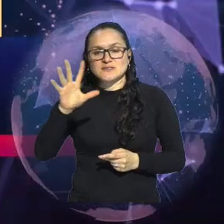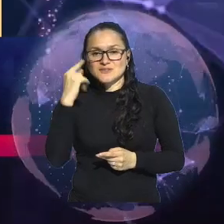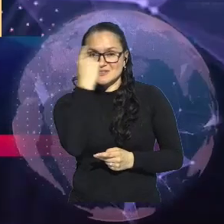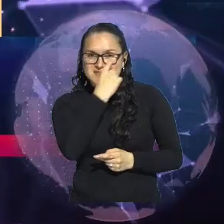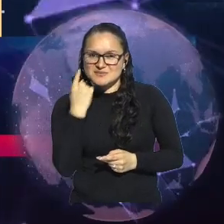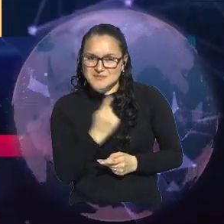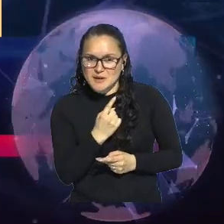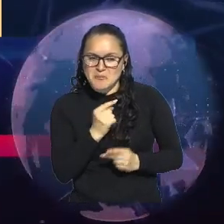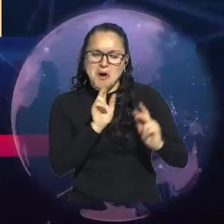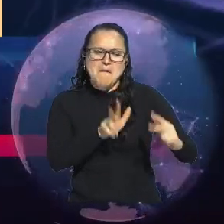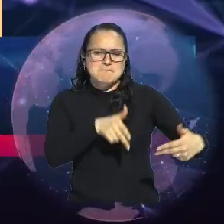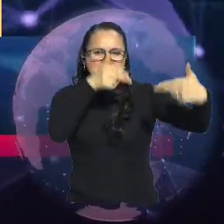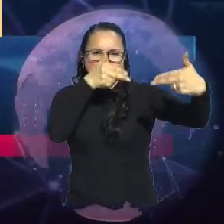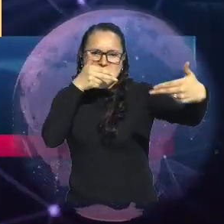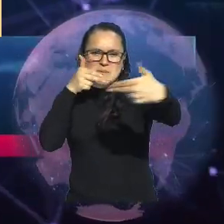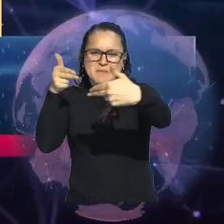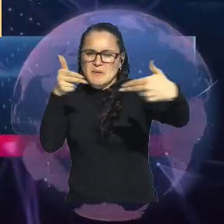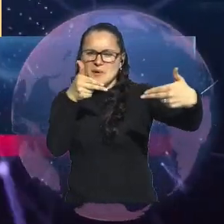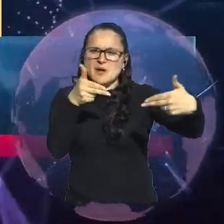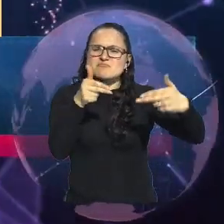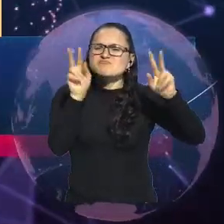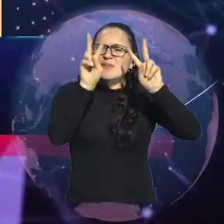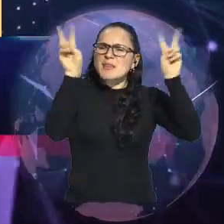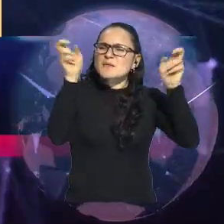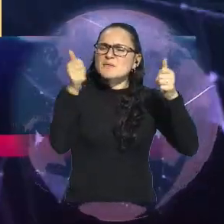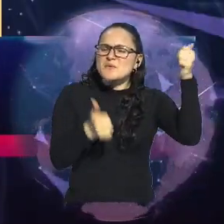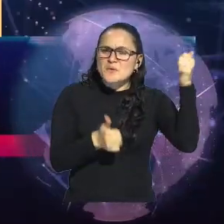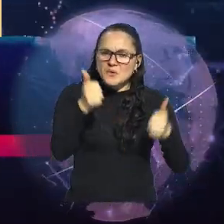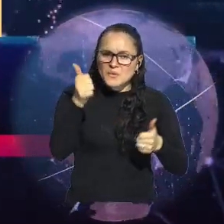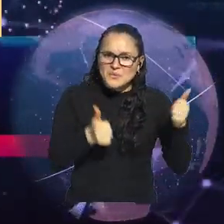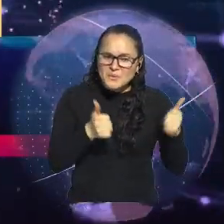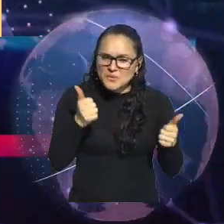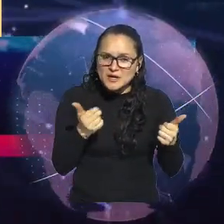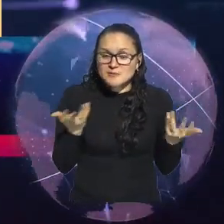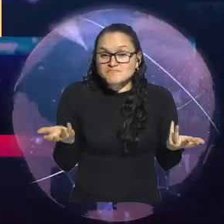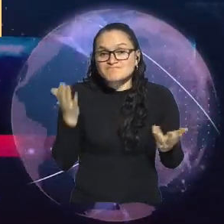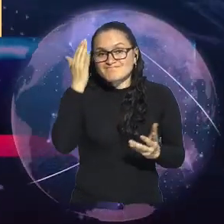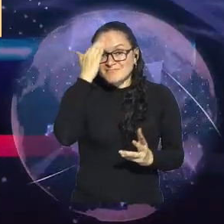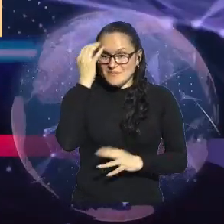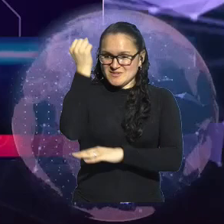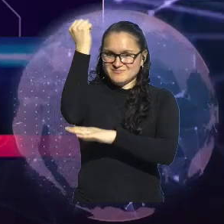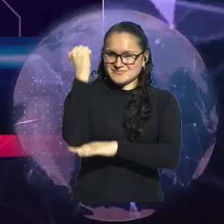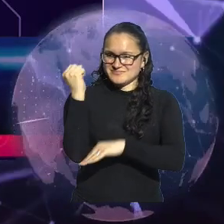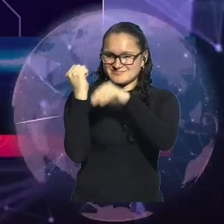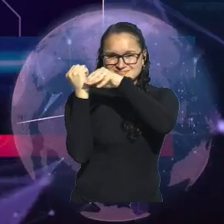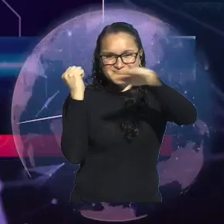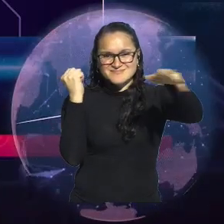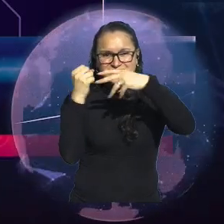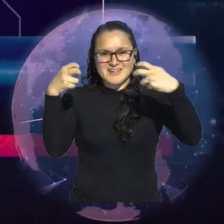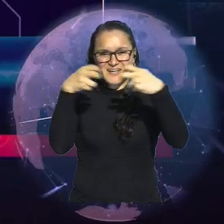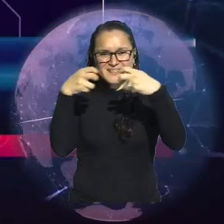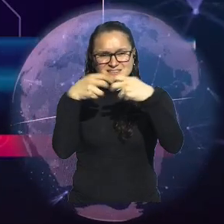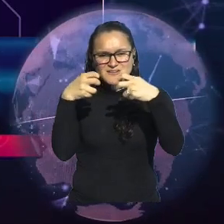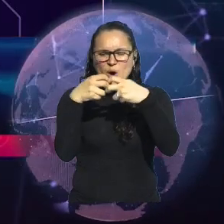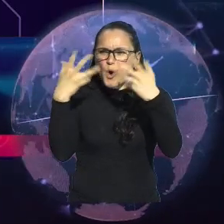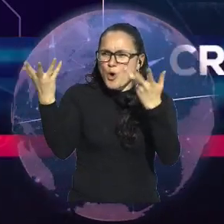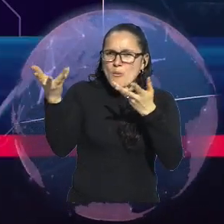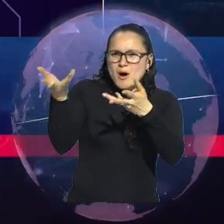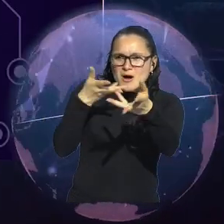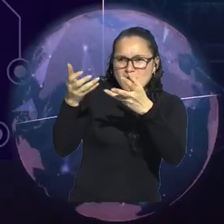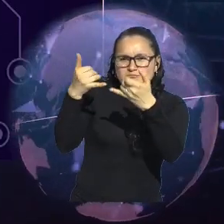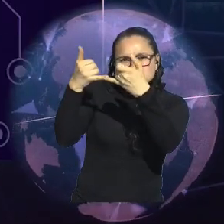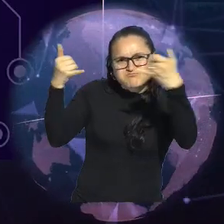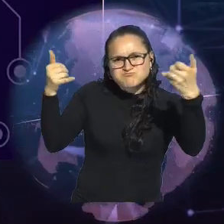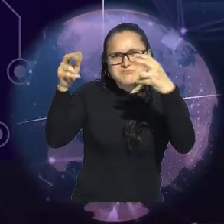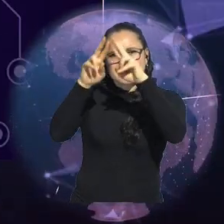webinars sobre la implementación del nuevo régimen de compartición de infraestructura eléctrica con el objetivo de afianzar el